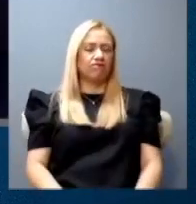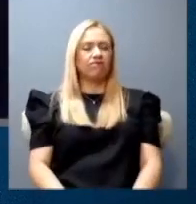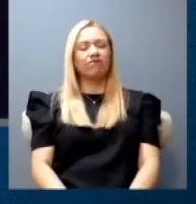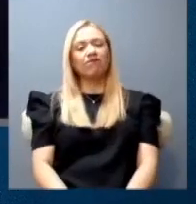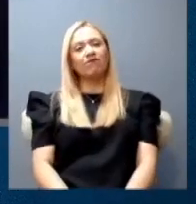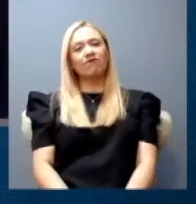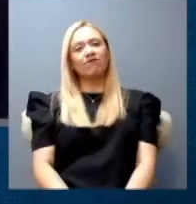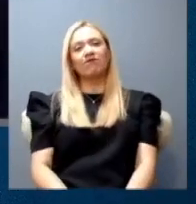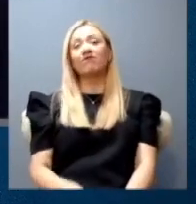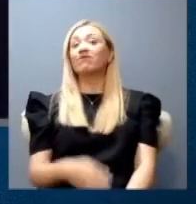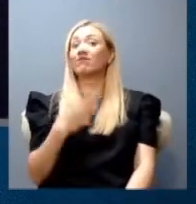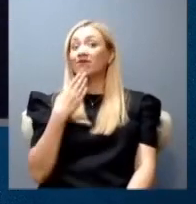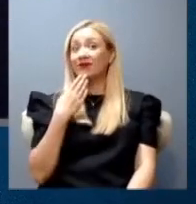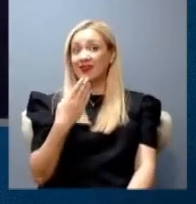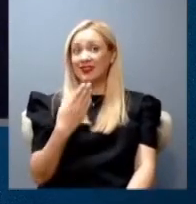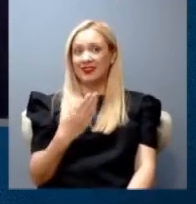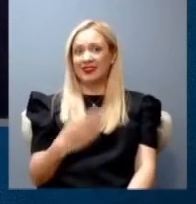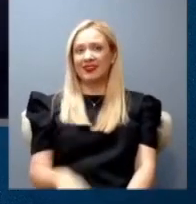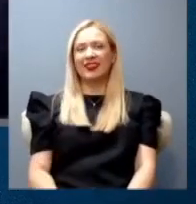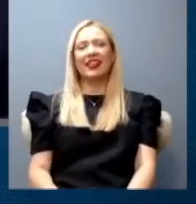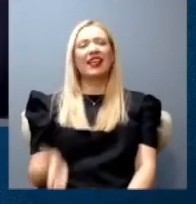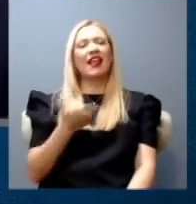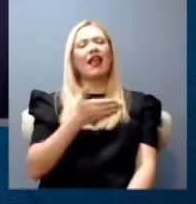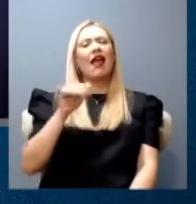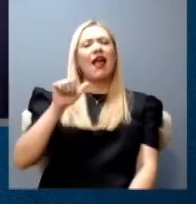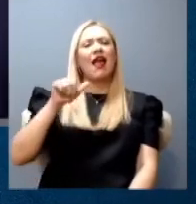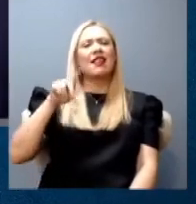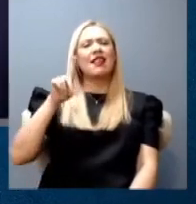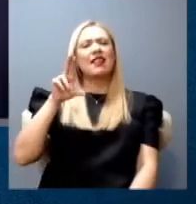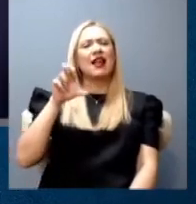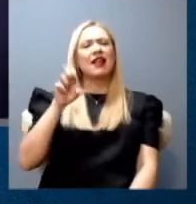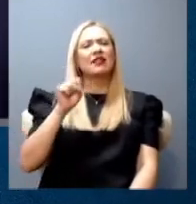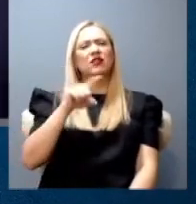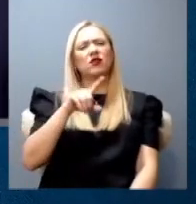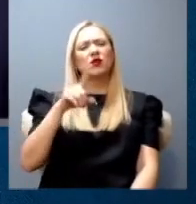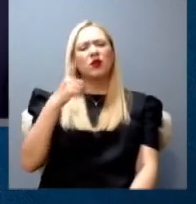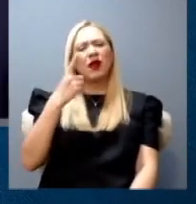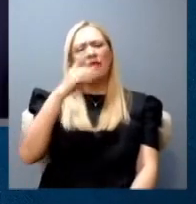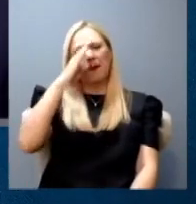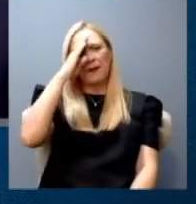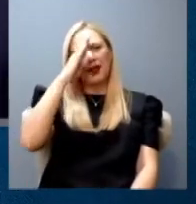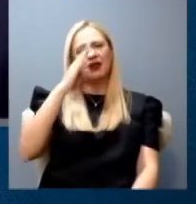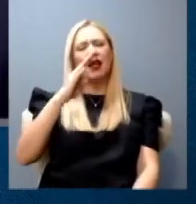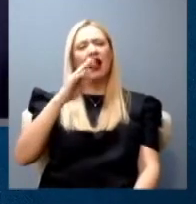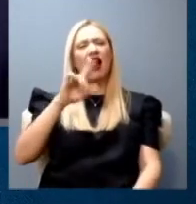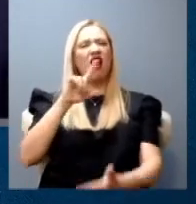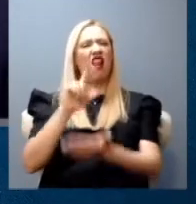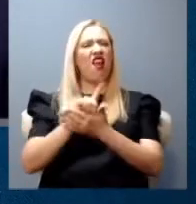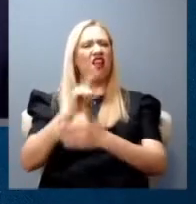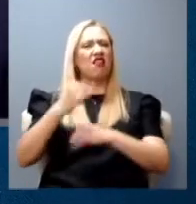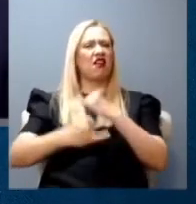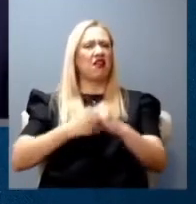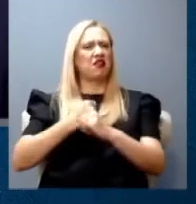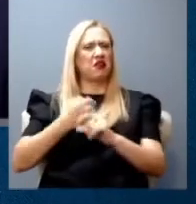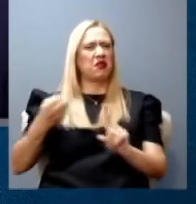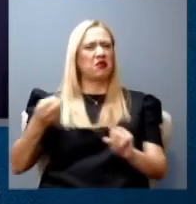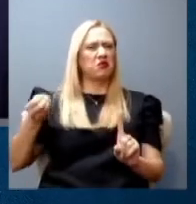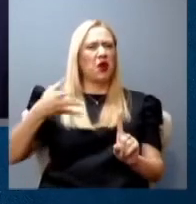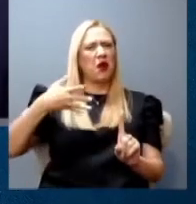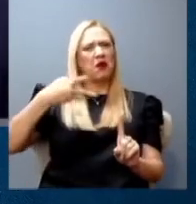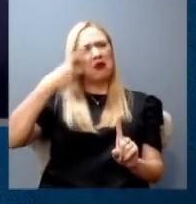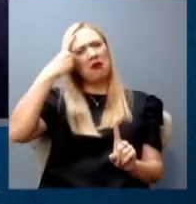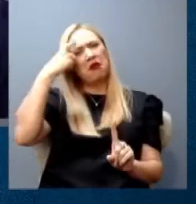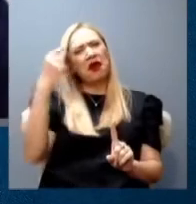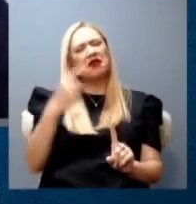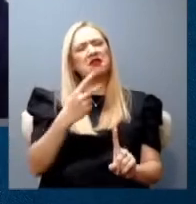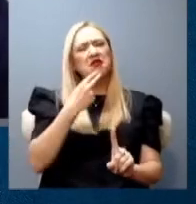Muy bien. Andrés, ¿qué nos aporta el derecho internacional para este tema? ¿Qué elementos,